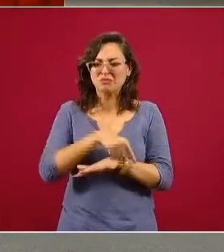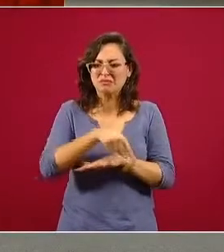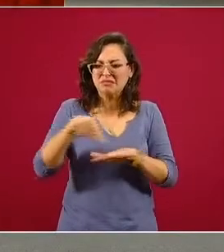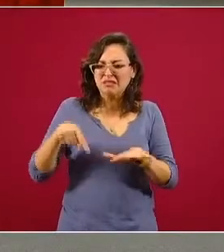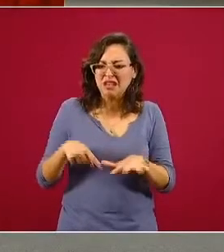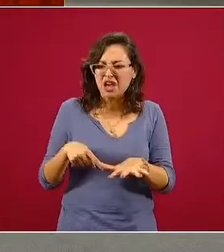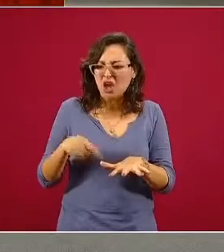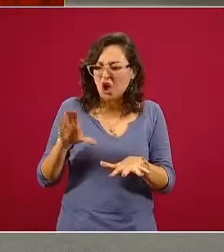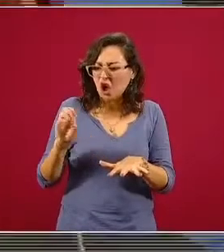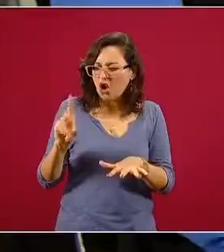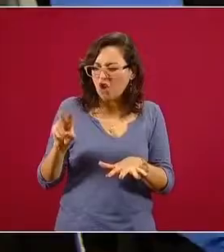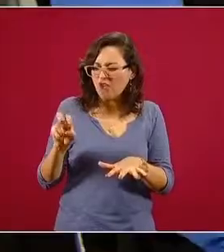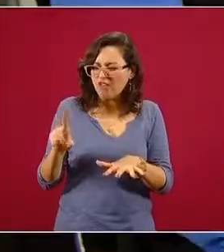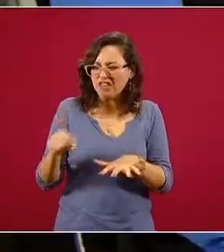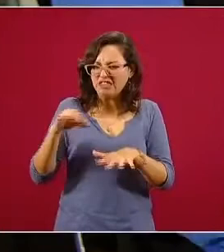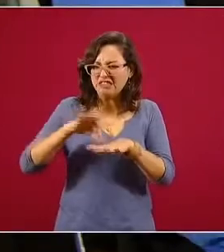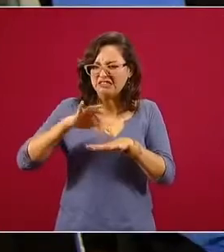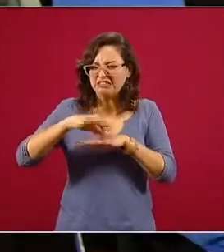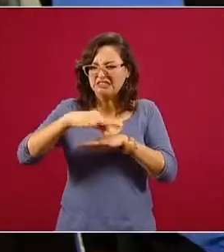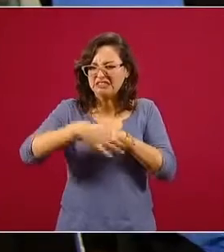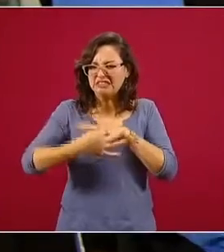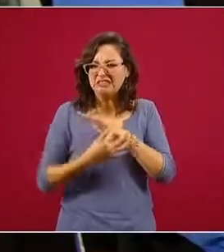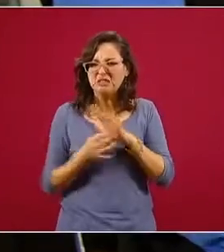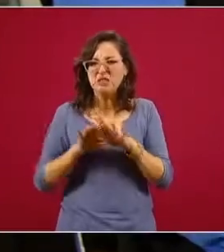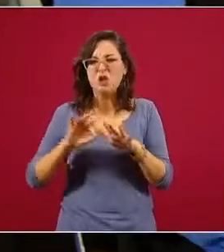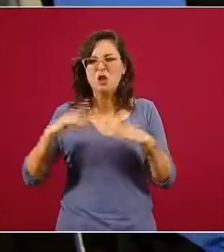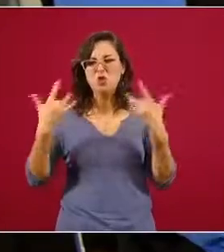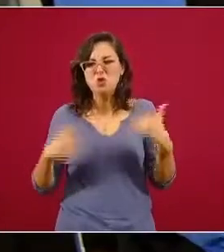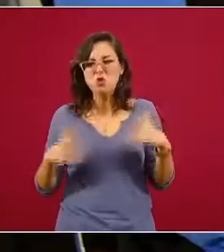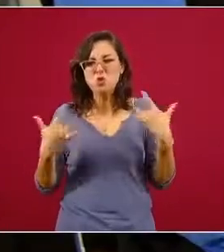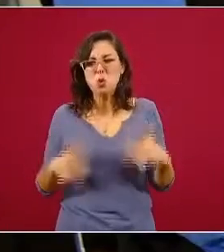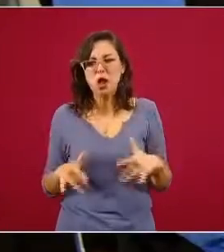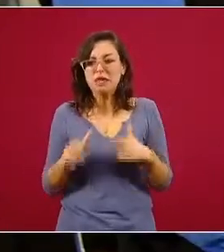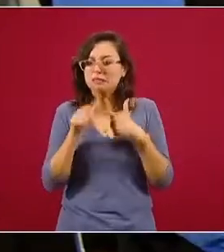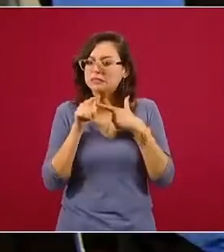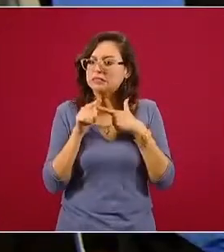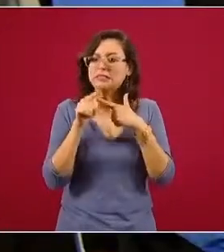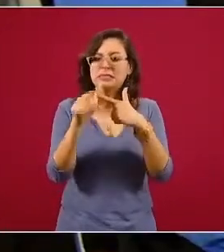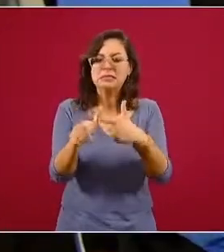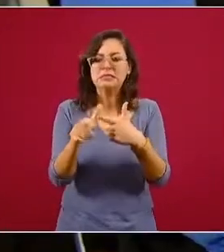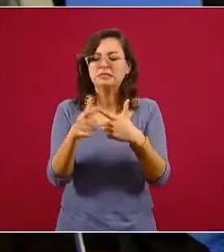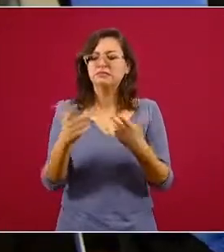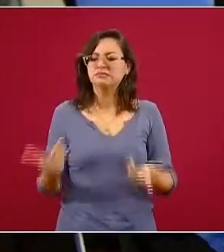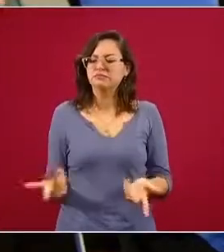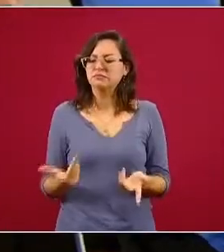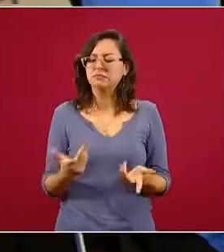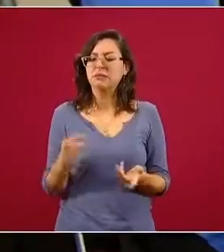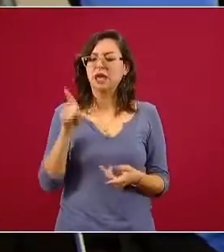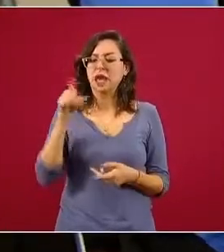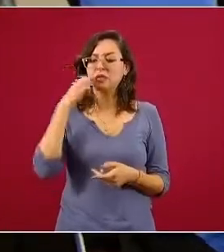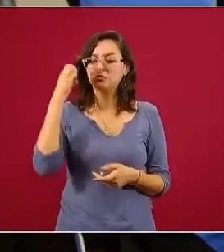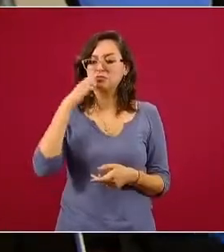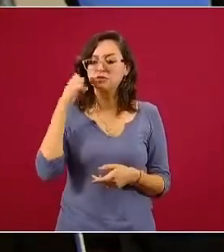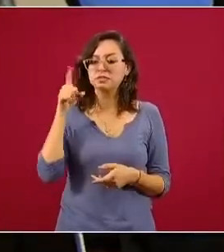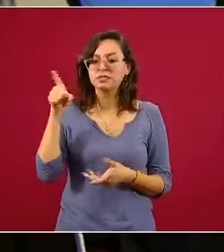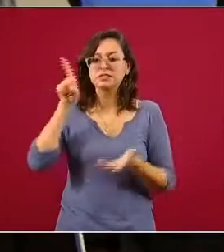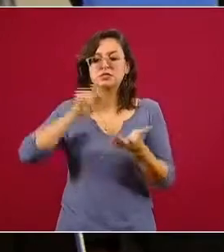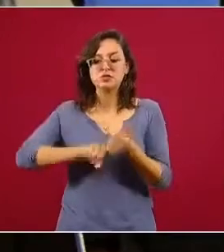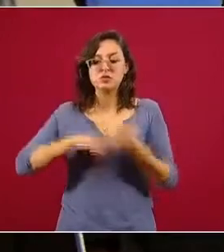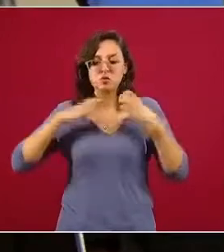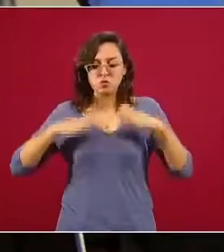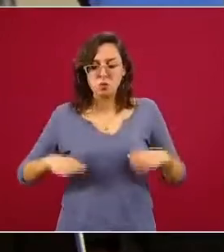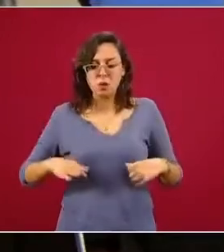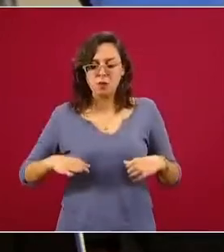que salen lesiones y pican los pies, ¿no? Entonces, de nuevo, el King's College de Londres describe que hay unos anticuerpos clave, ¿no?